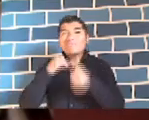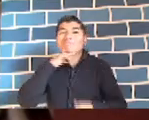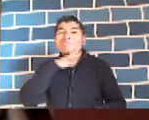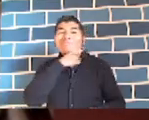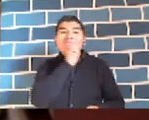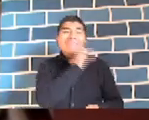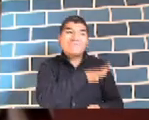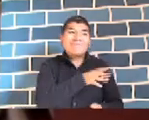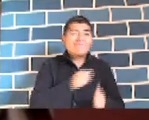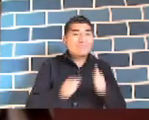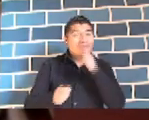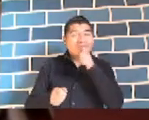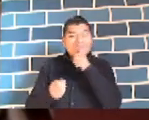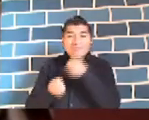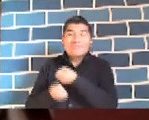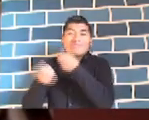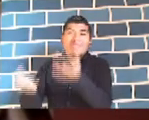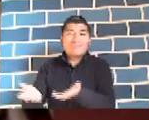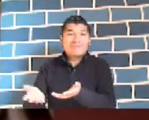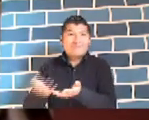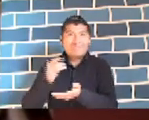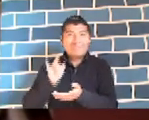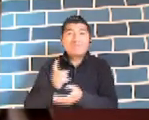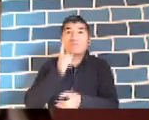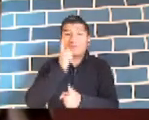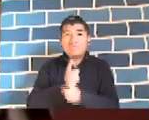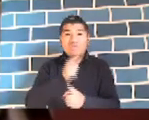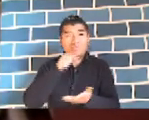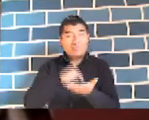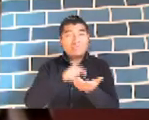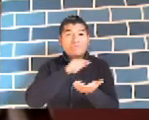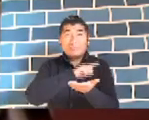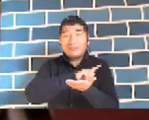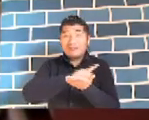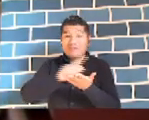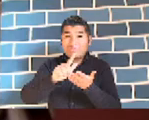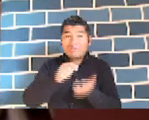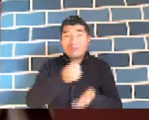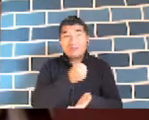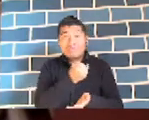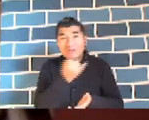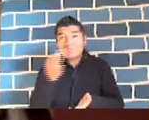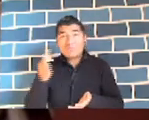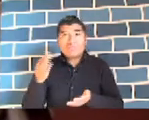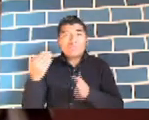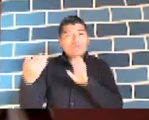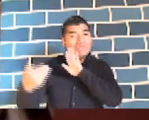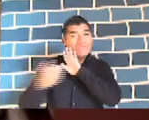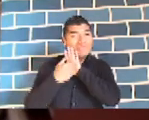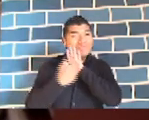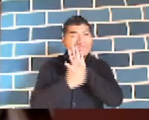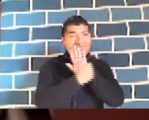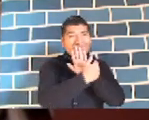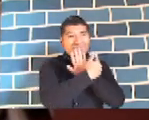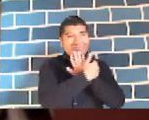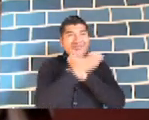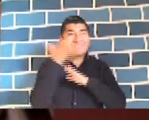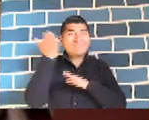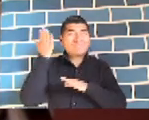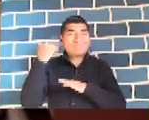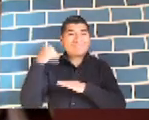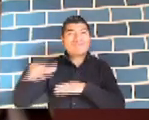malgastando el agua etcétera y justamente esta semana muchos hemos sido cuestionados por lo sucedido en la